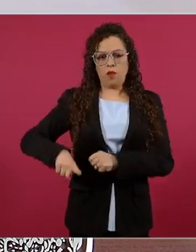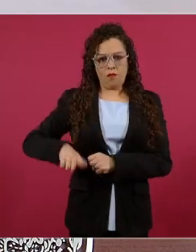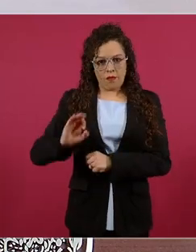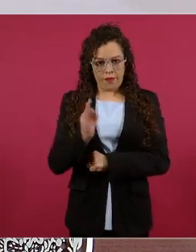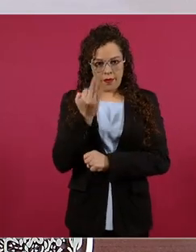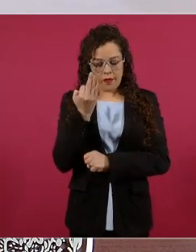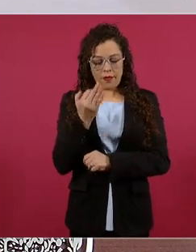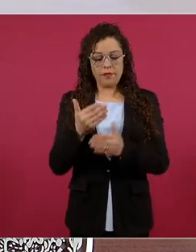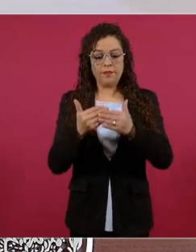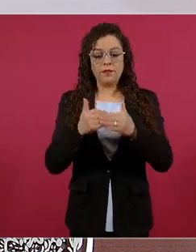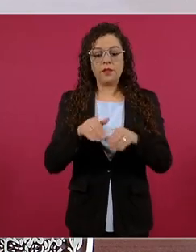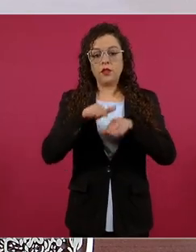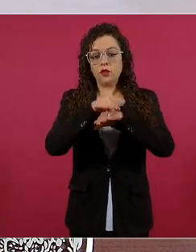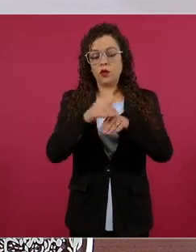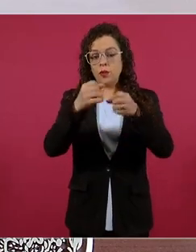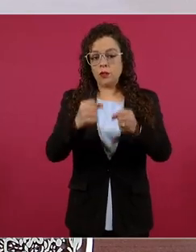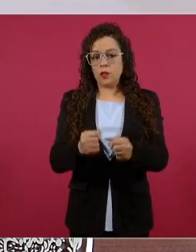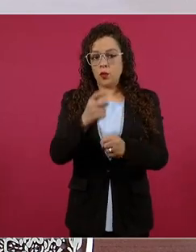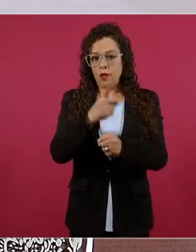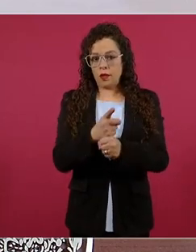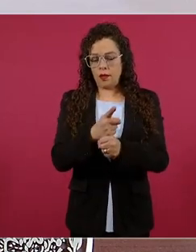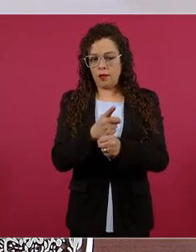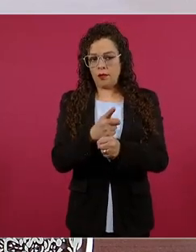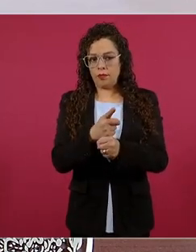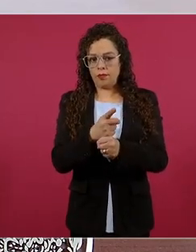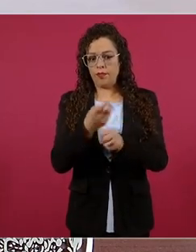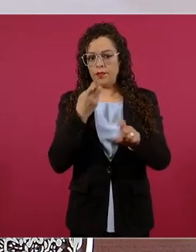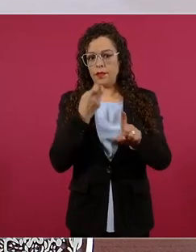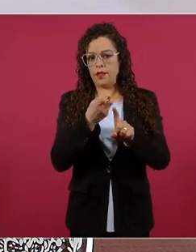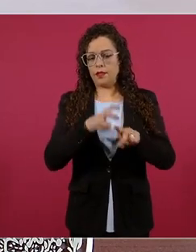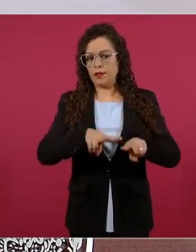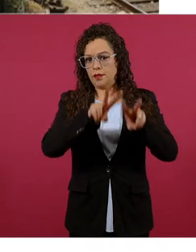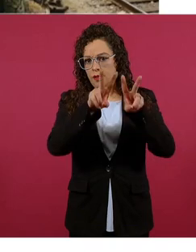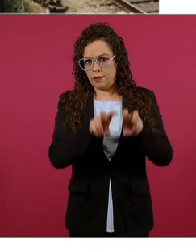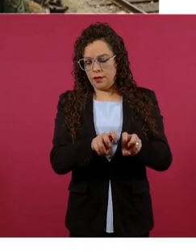En temas de seguridad, el corredor interoceánico,